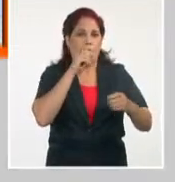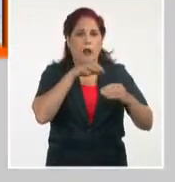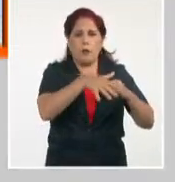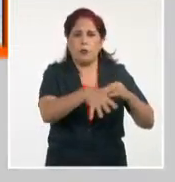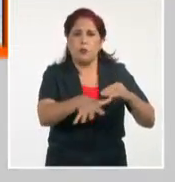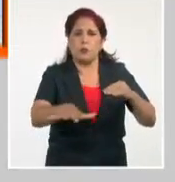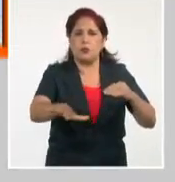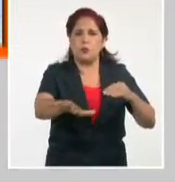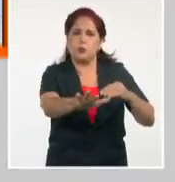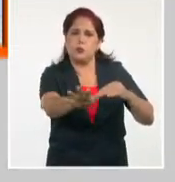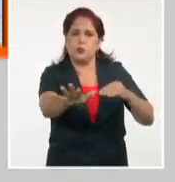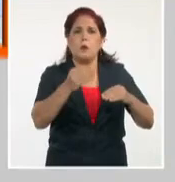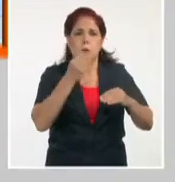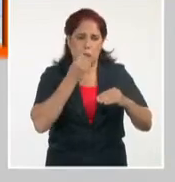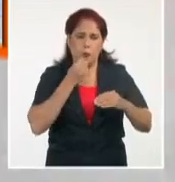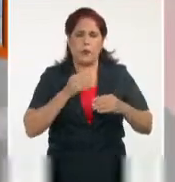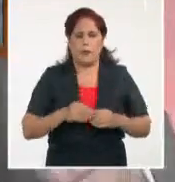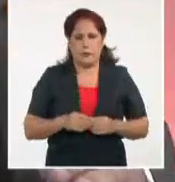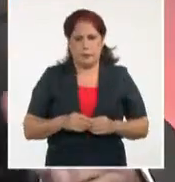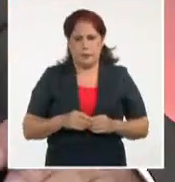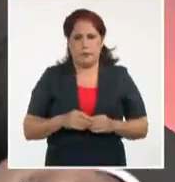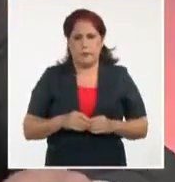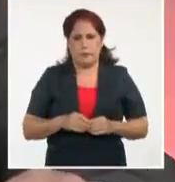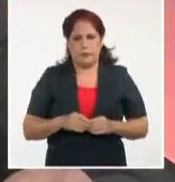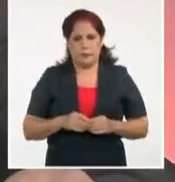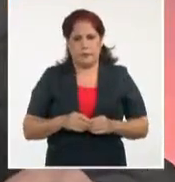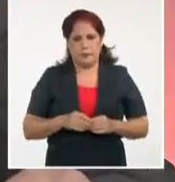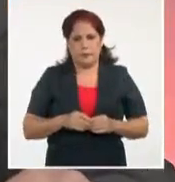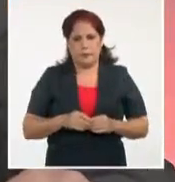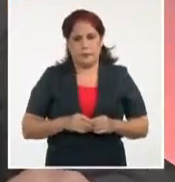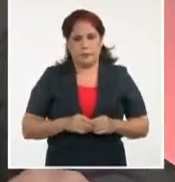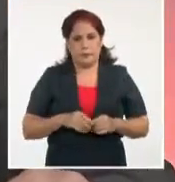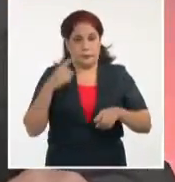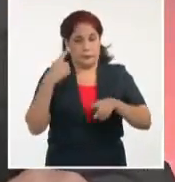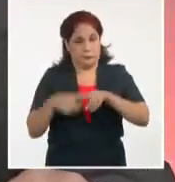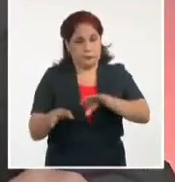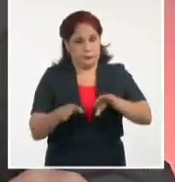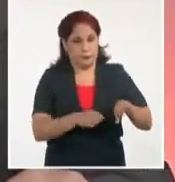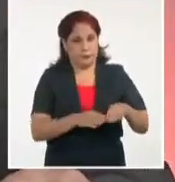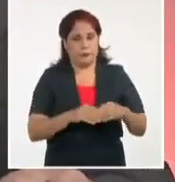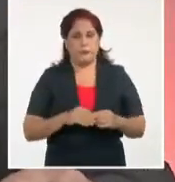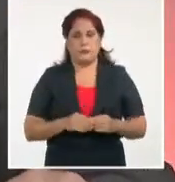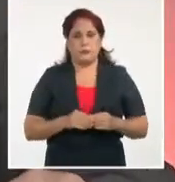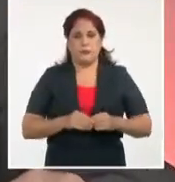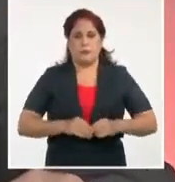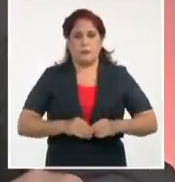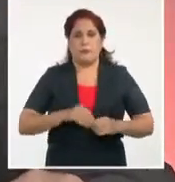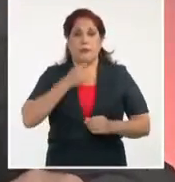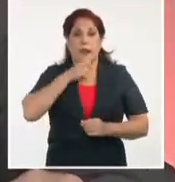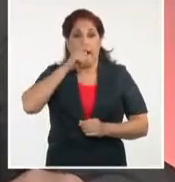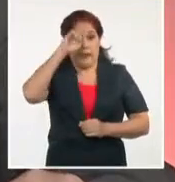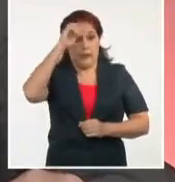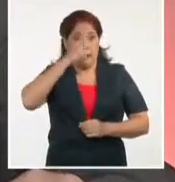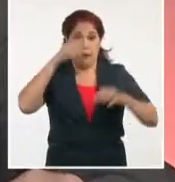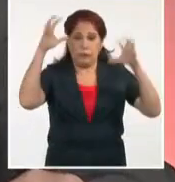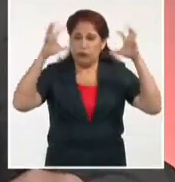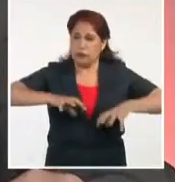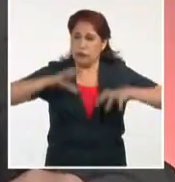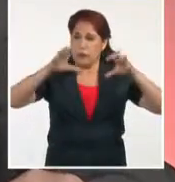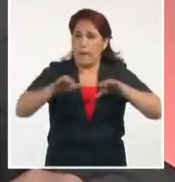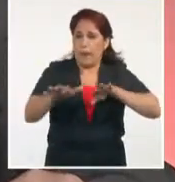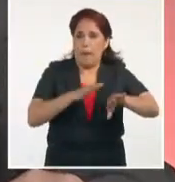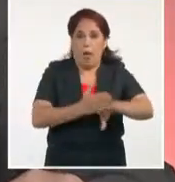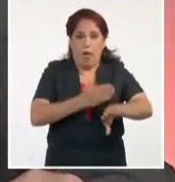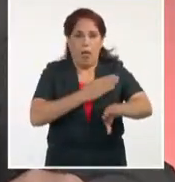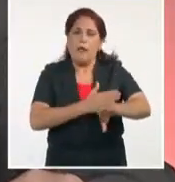sus escurrimientos. Ahora, durante el evento, gracias a la preparación que se ha tenido en